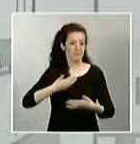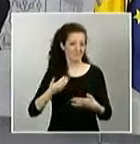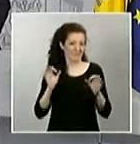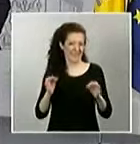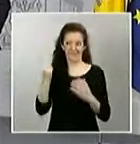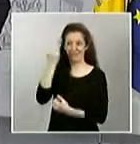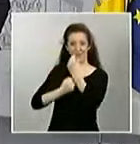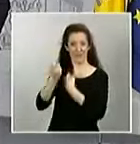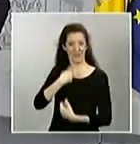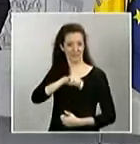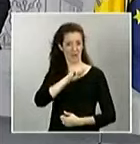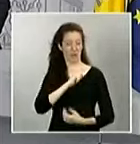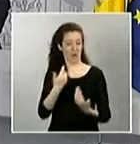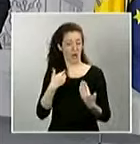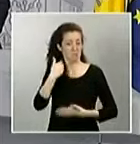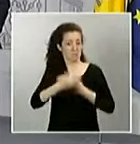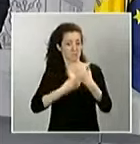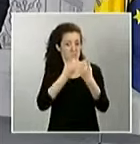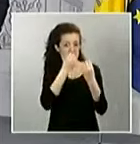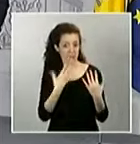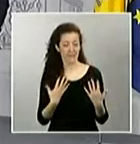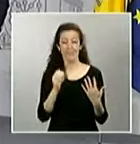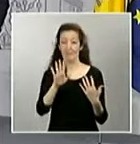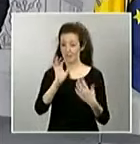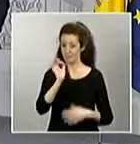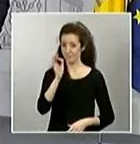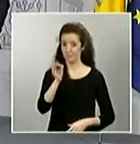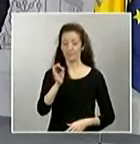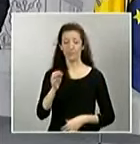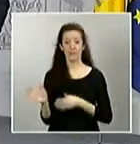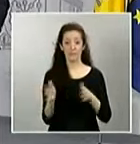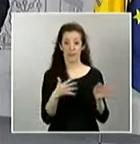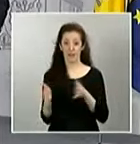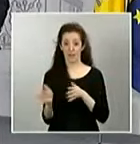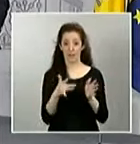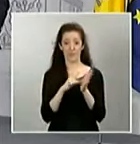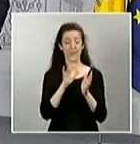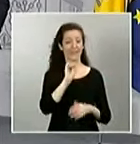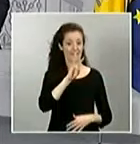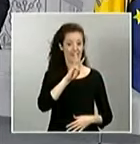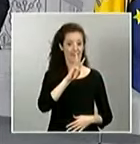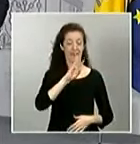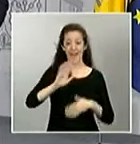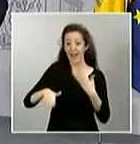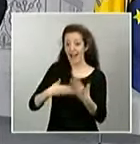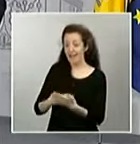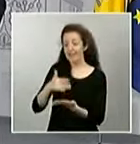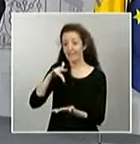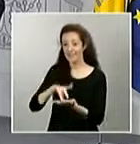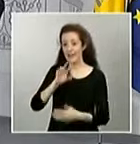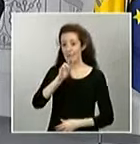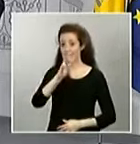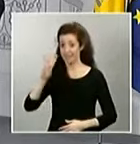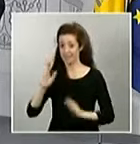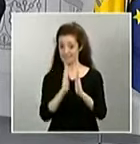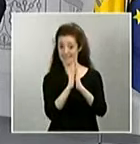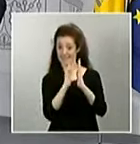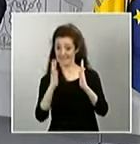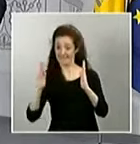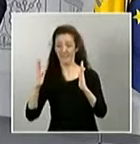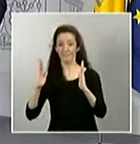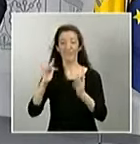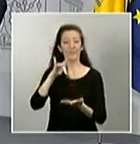Pero, cierto y verdad es que, desde el 13 de marzo, fundamentalmente, hasta el día 23 de marzo, en la antesala de la declaración del estado de